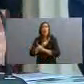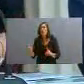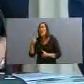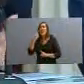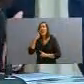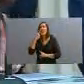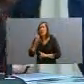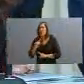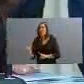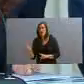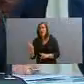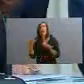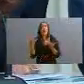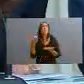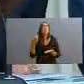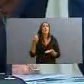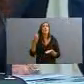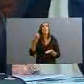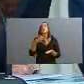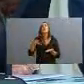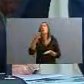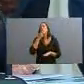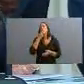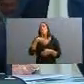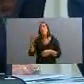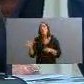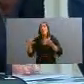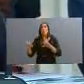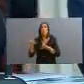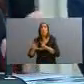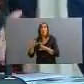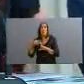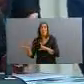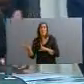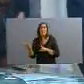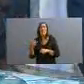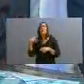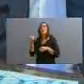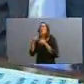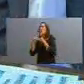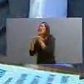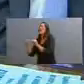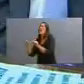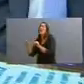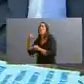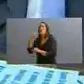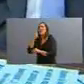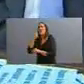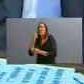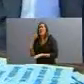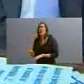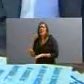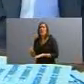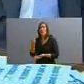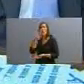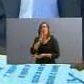intendentes. Por ahí yo veo que pasa un hecho delictivo y lo veo en el Gran Buenos Aires. Y van a reclamarle al intendente. Vi el otro día, hace unos meses, a